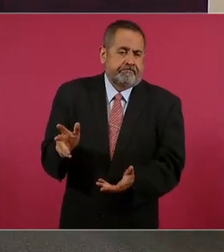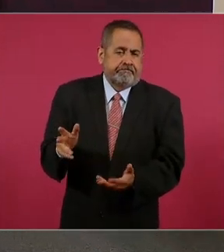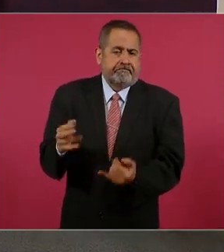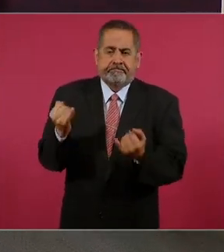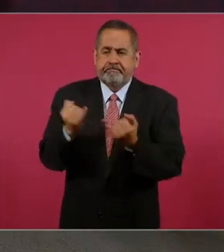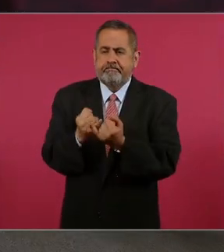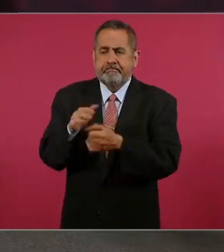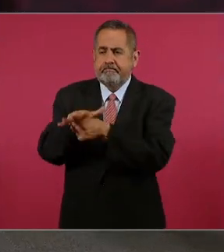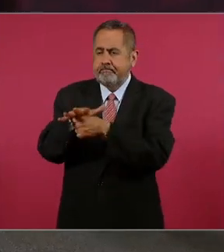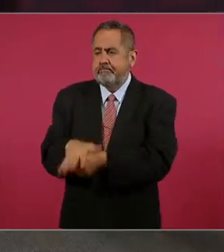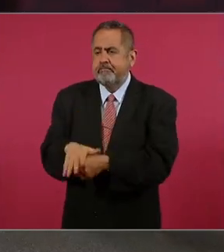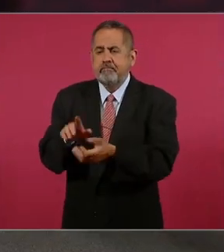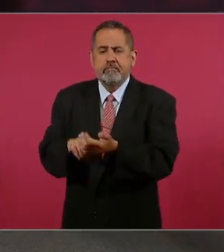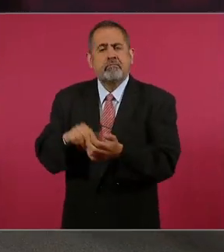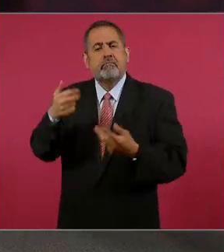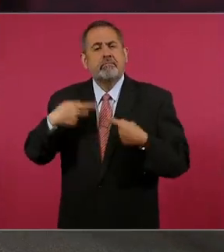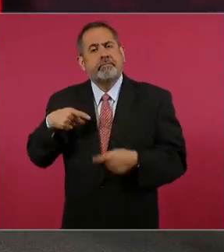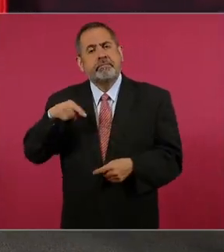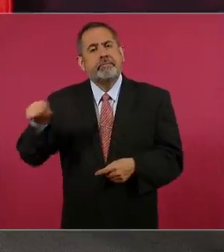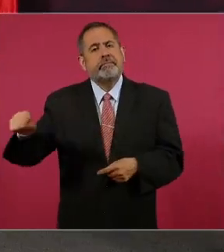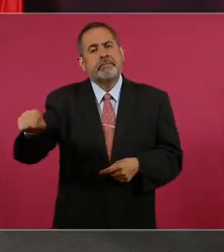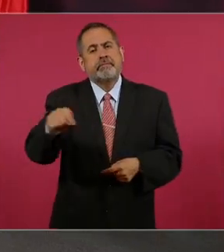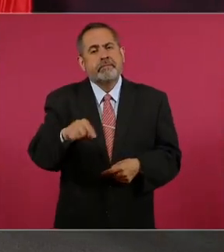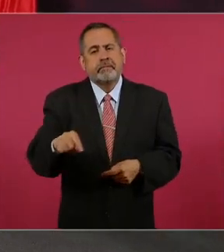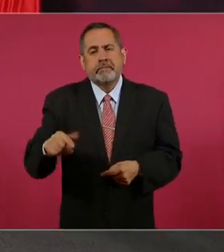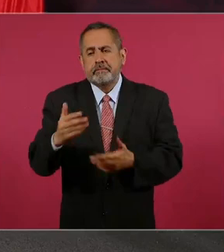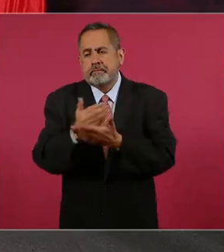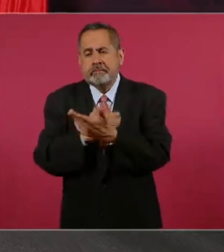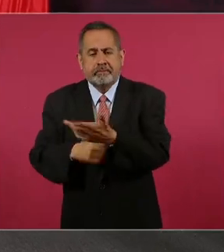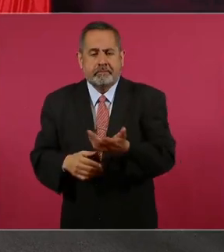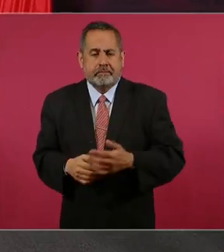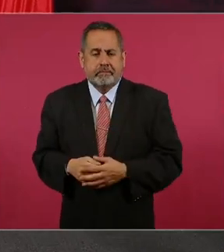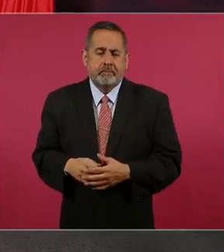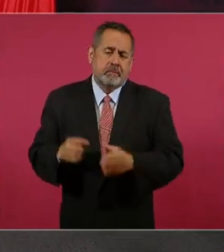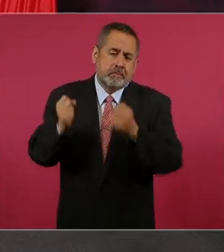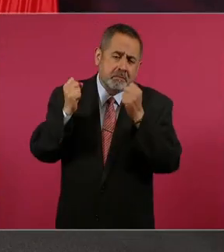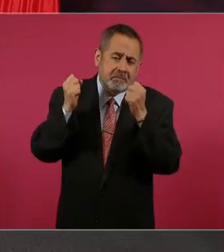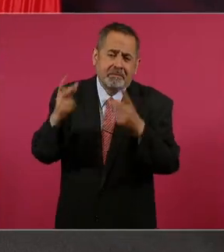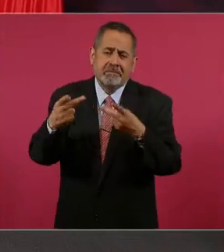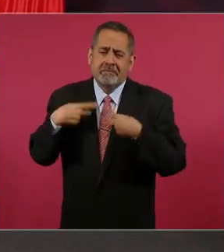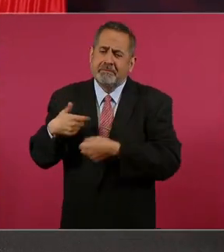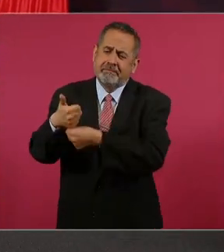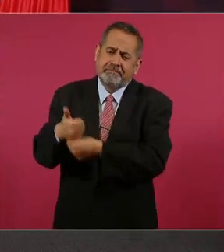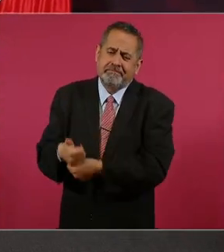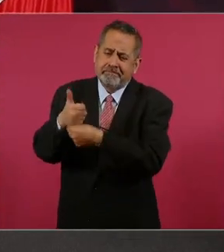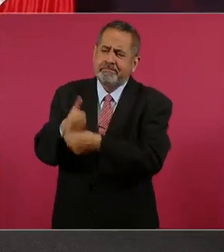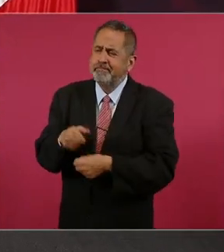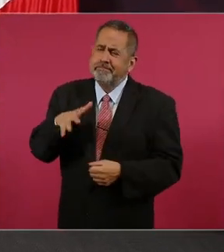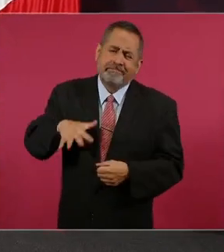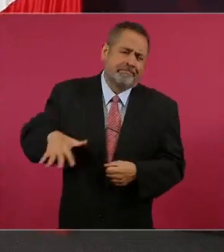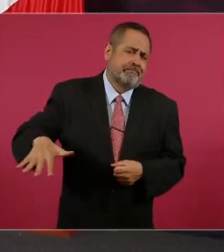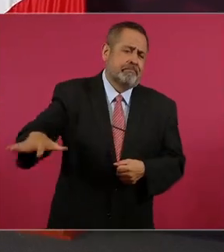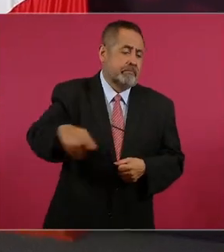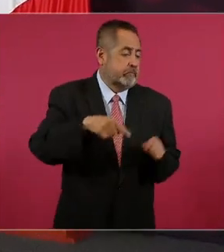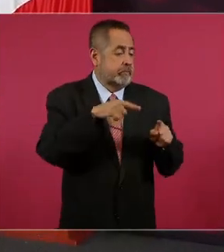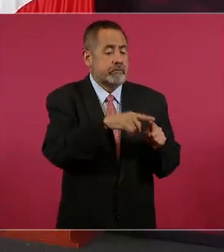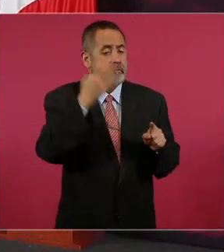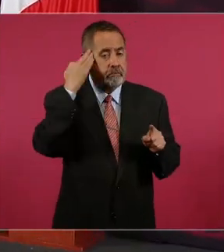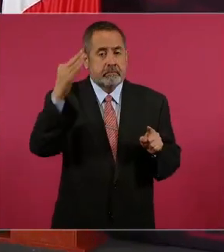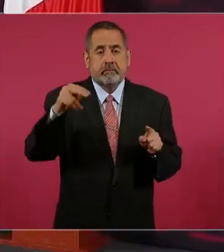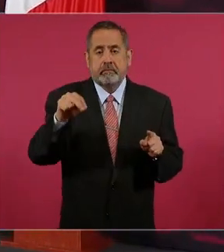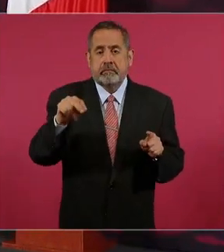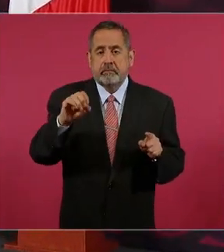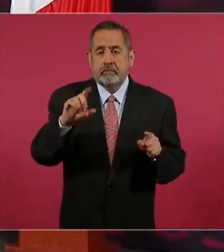hacían a otra gente cuántos damnificados hay del periodo neoliberal